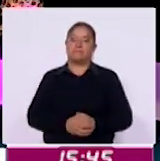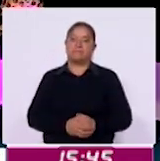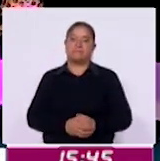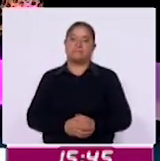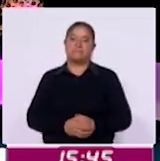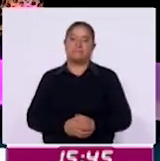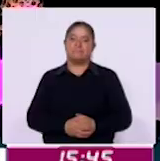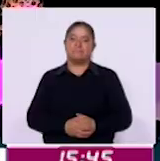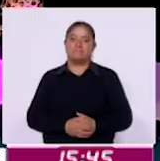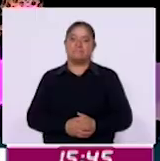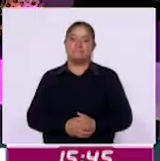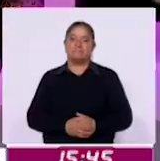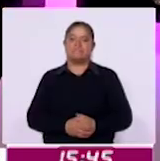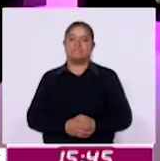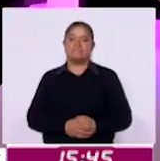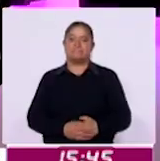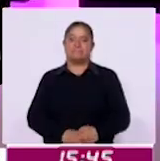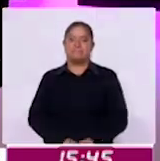mueva.